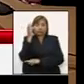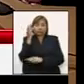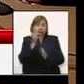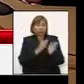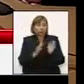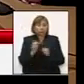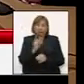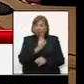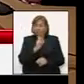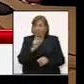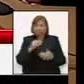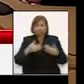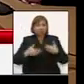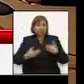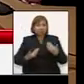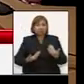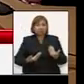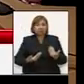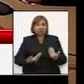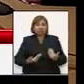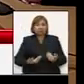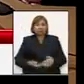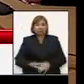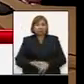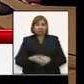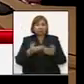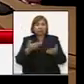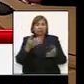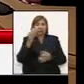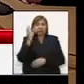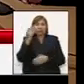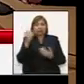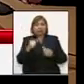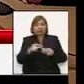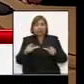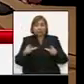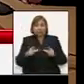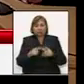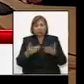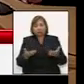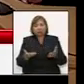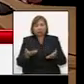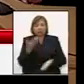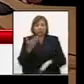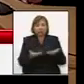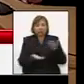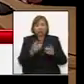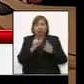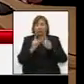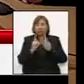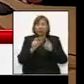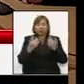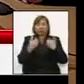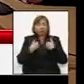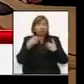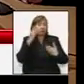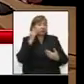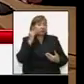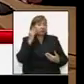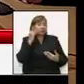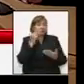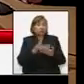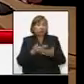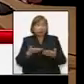no hubo tal ambulancia en el lugar. Y por supuesto se le preguntó si tenía experiencia en este